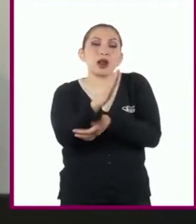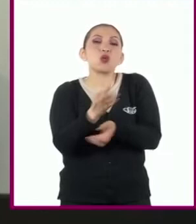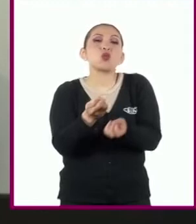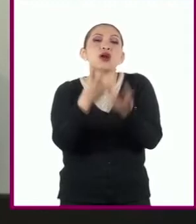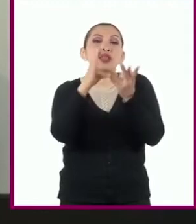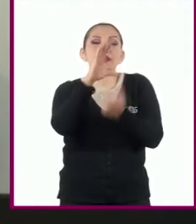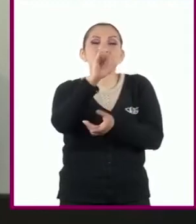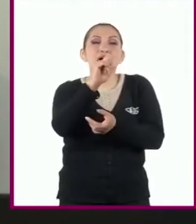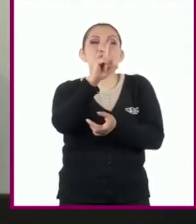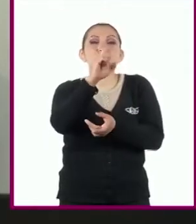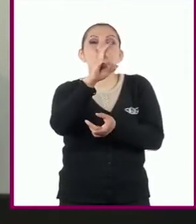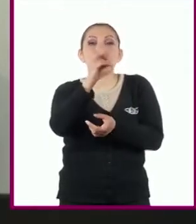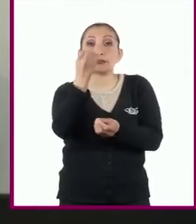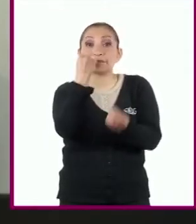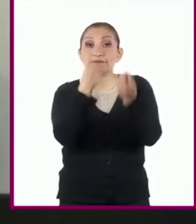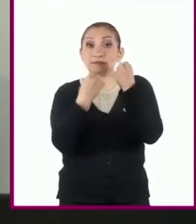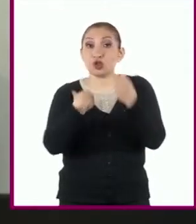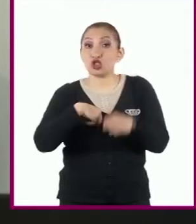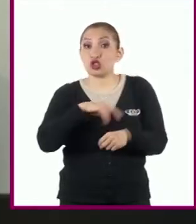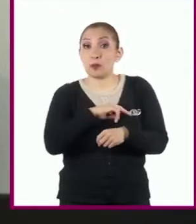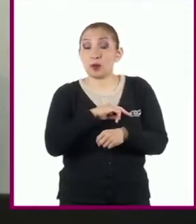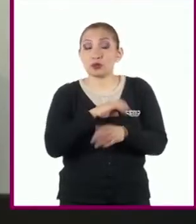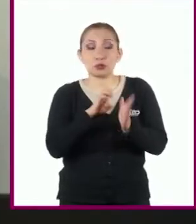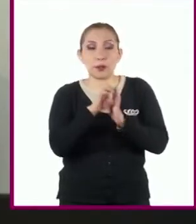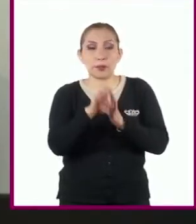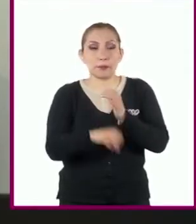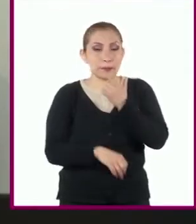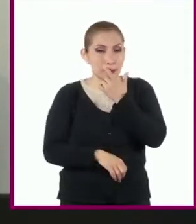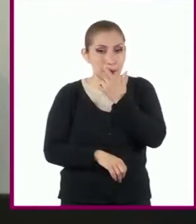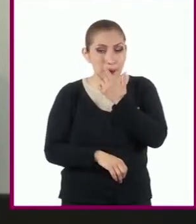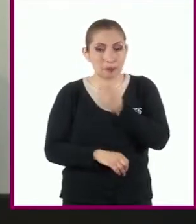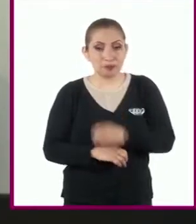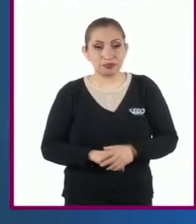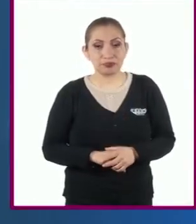cuántas calorías estamos consumiendo, por ejemplo.